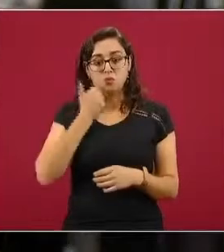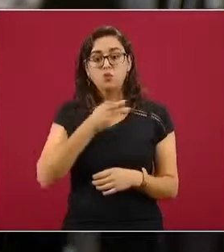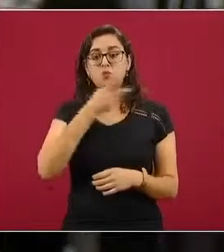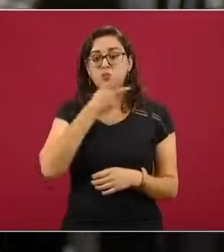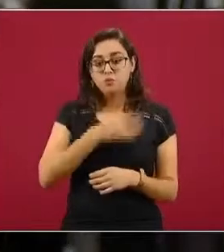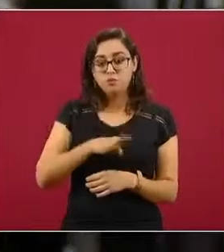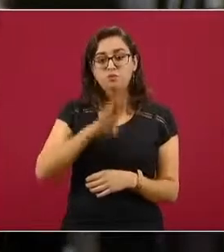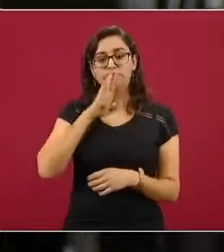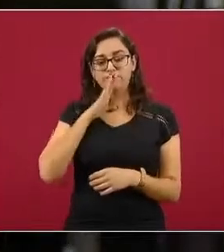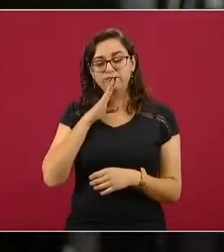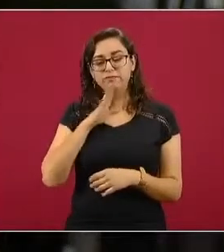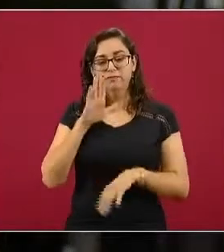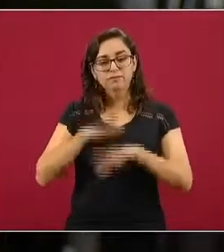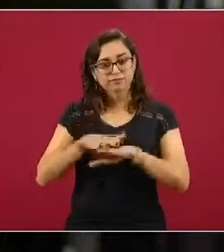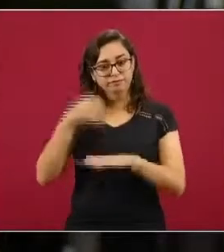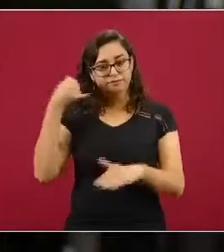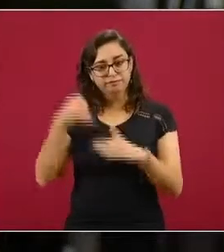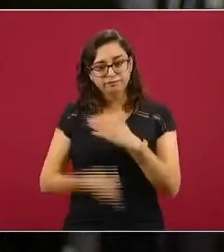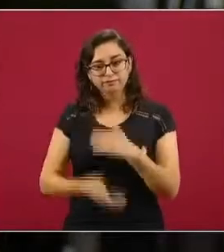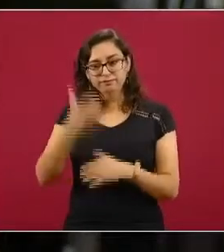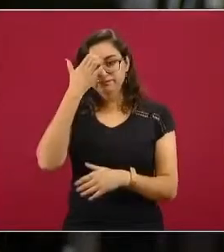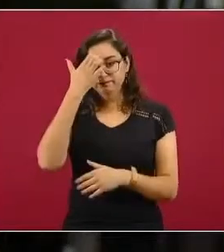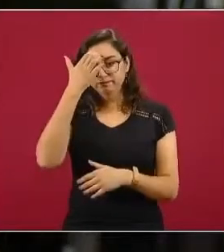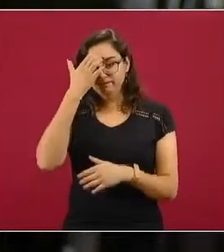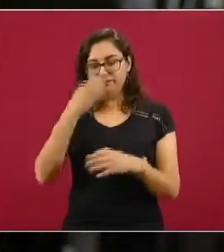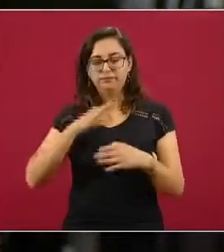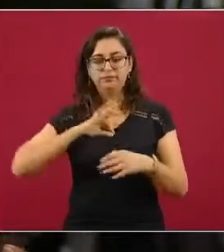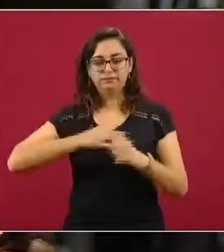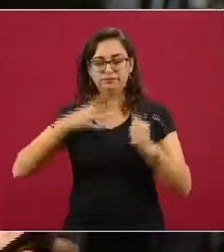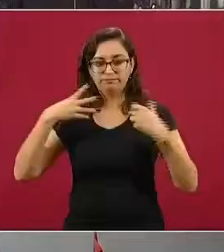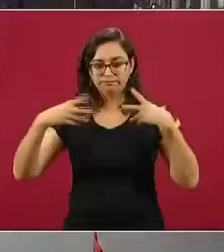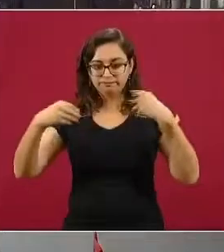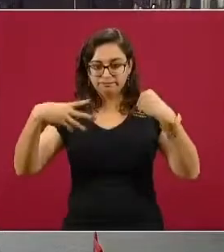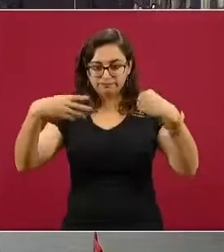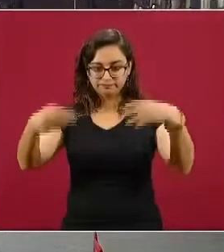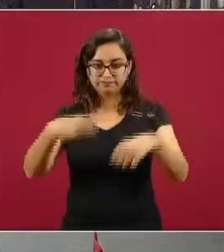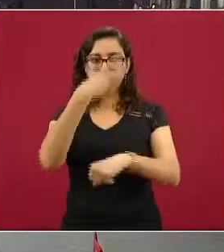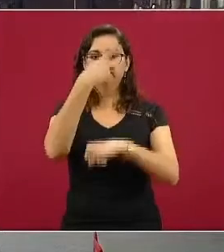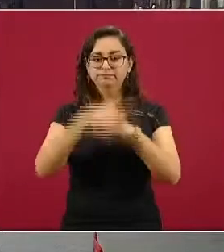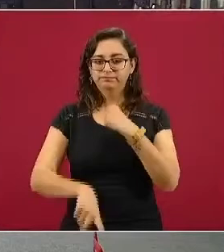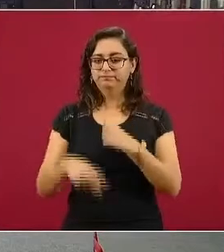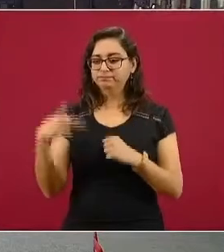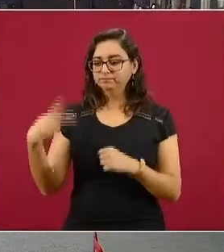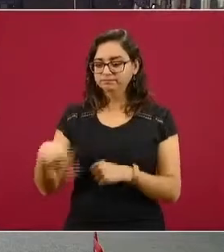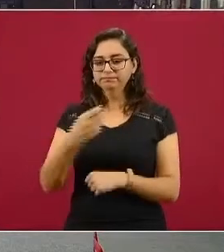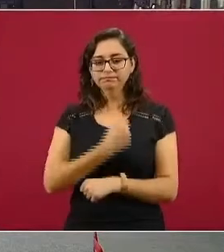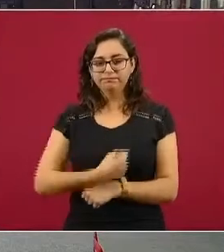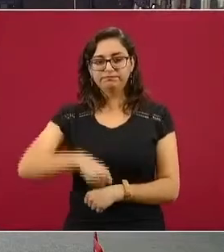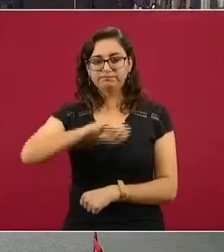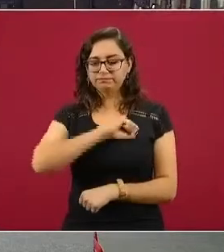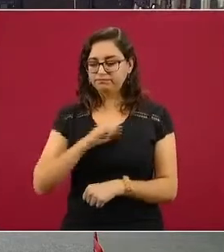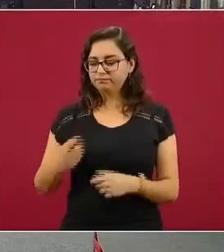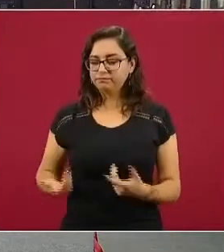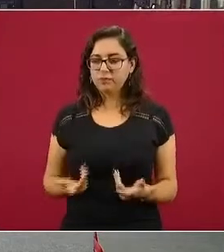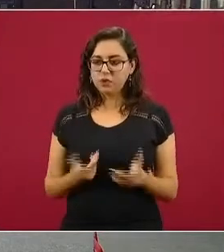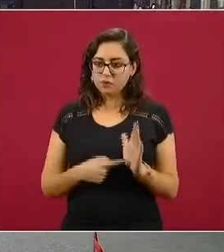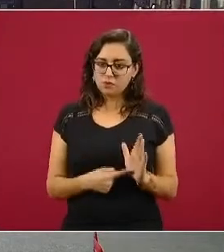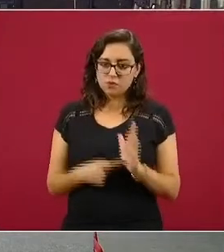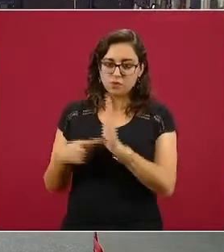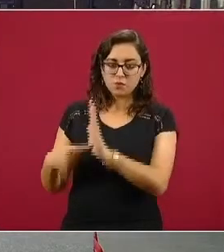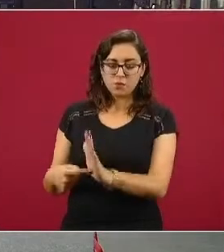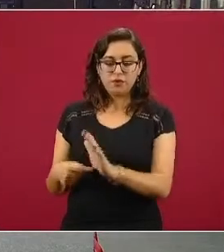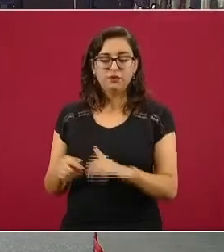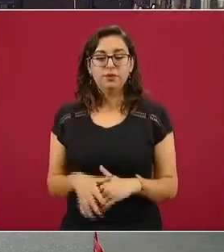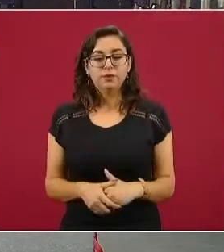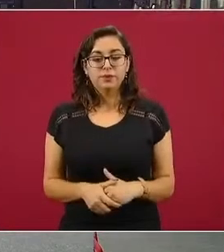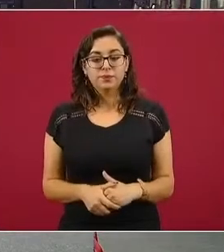familia conozcan más acerca de la pandemia y sus afectaciones en su salud y su vida diaria. Esto se